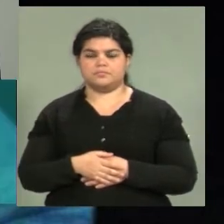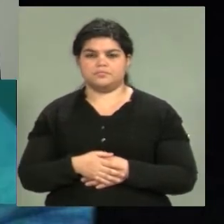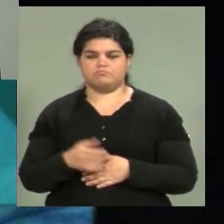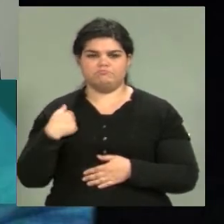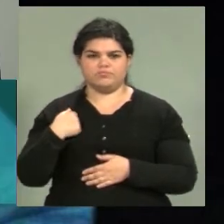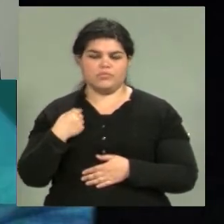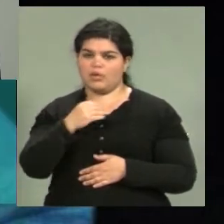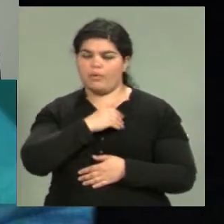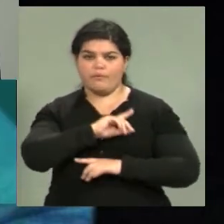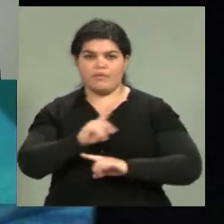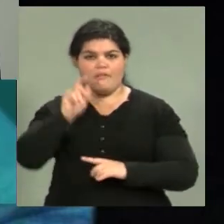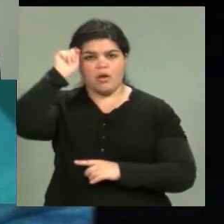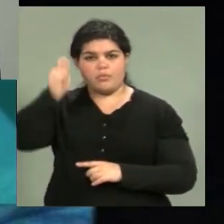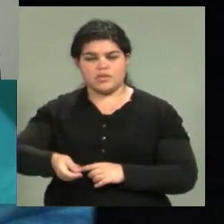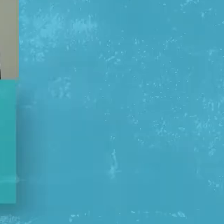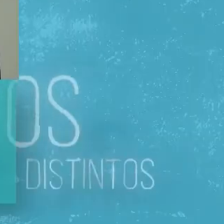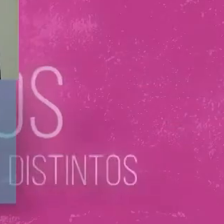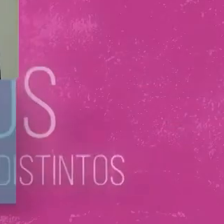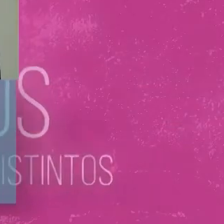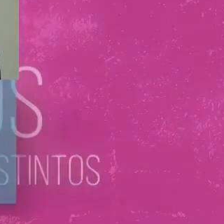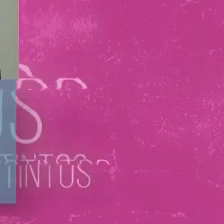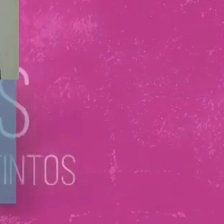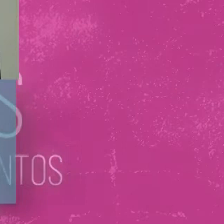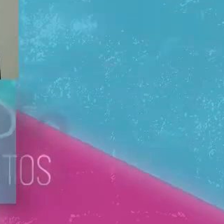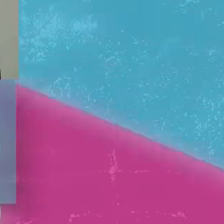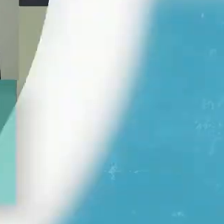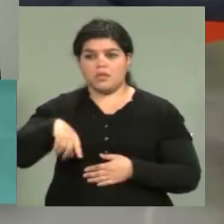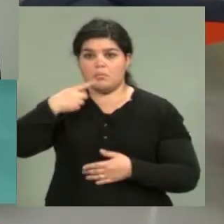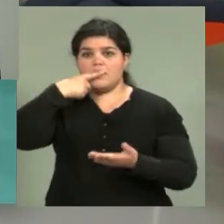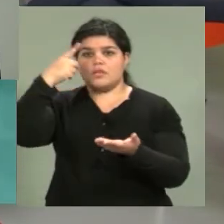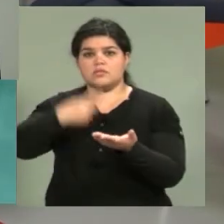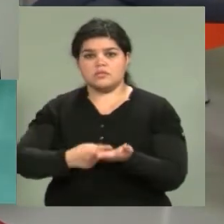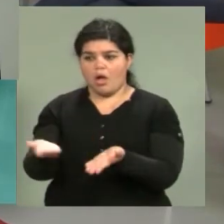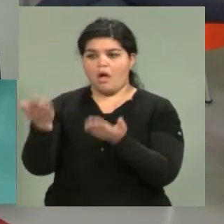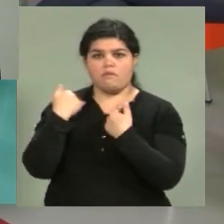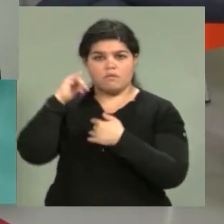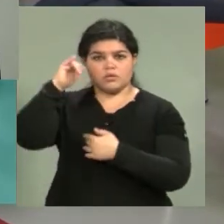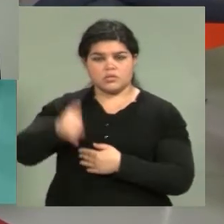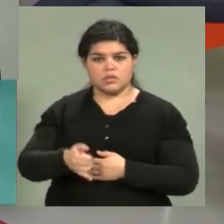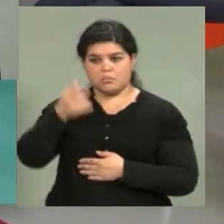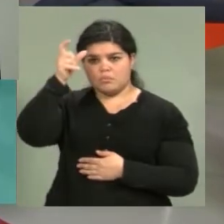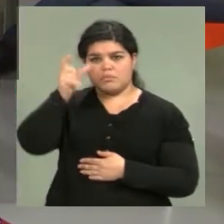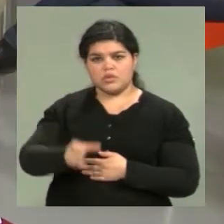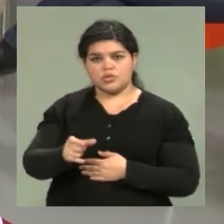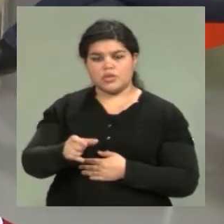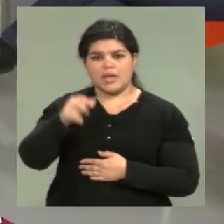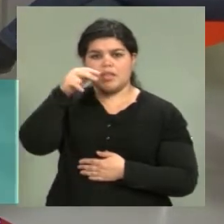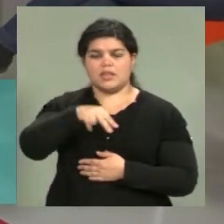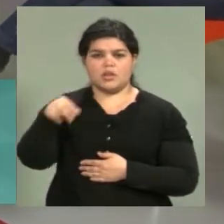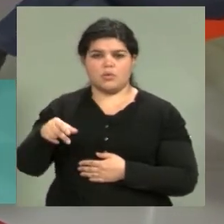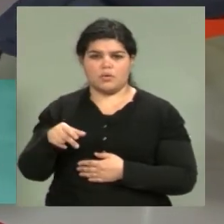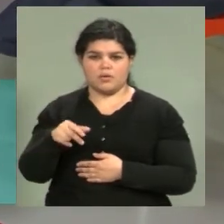descreía totalmente de la justicia y aún así cuando tuvimos la sentencia del tribunal a nuestro favor, alguien que apeló de Neuquén,